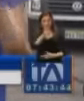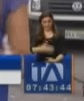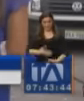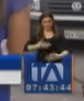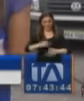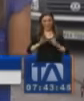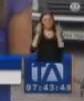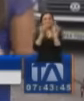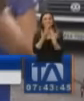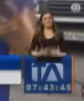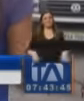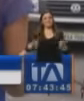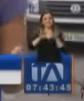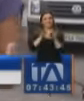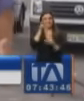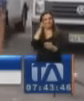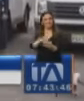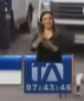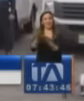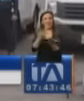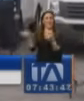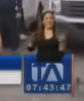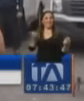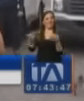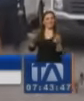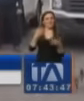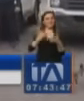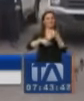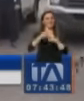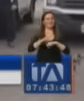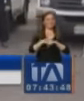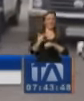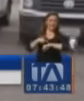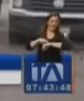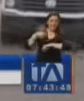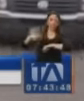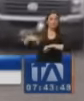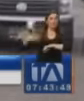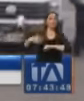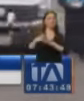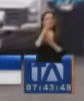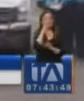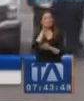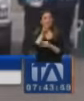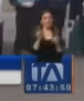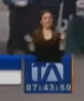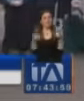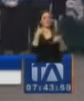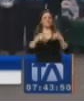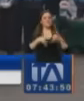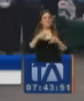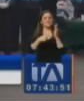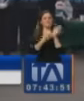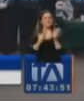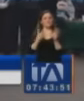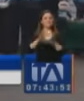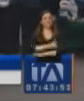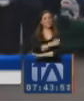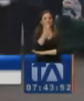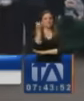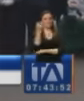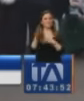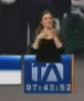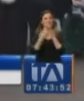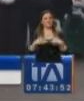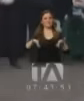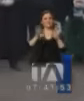en familia de este importante cotejo. Seguramente ya está contando los minutos para ver jugar al Independiente del Valle y ganar esos importantes puntos.